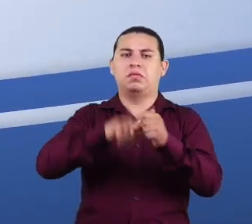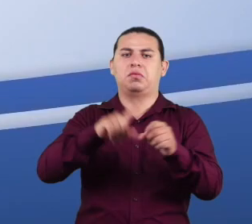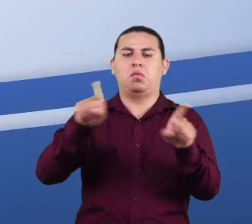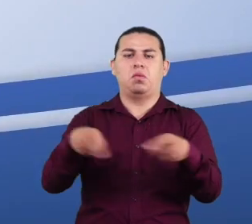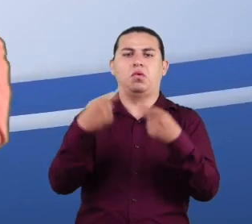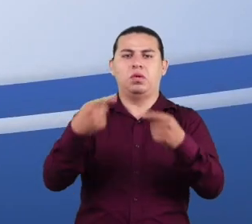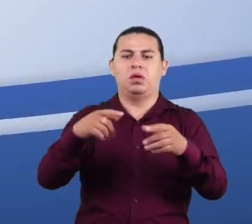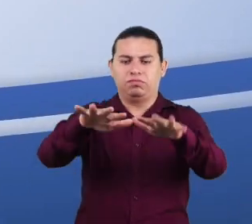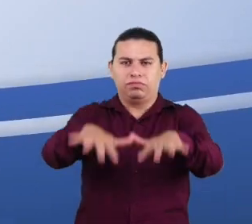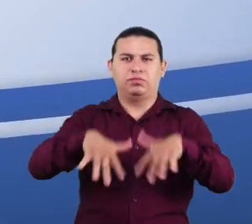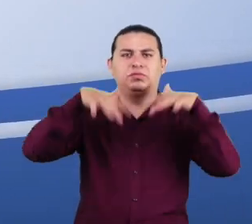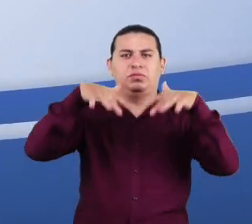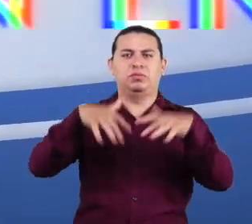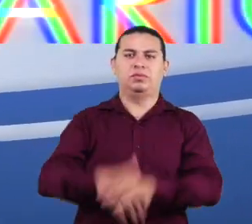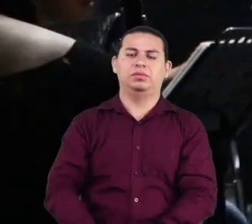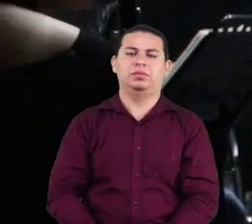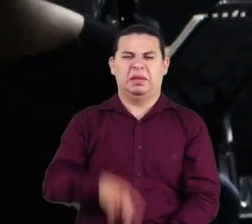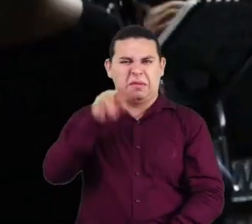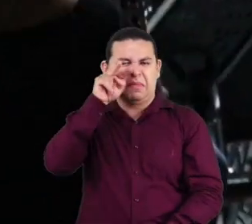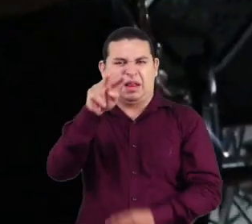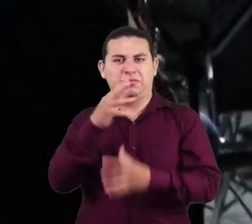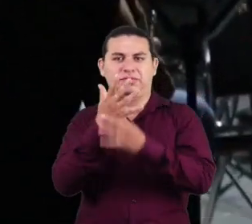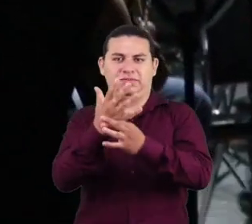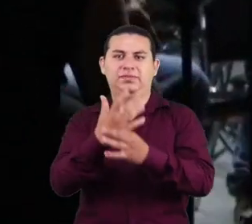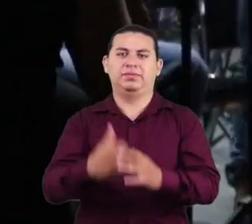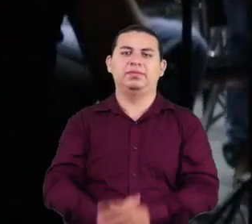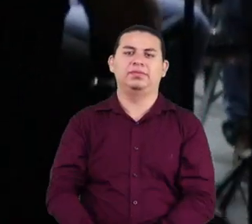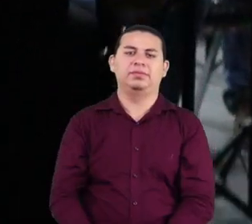conciertos. Veamos cómo se vivieron.